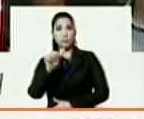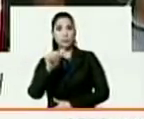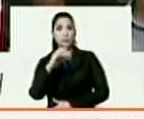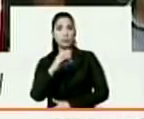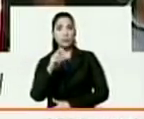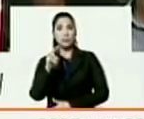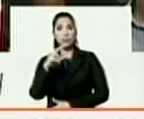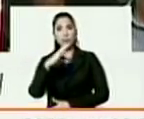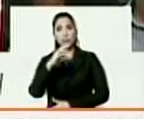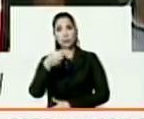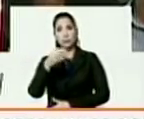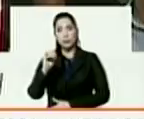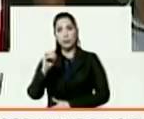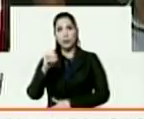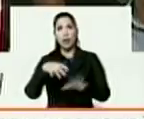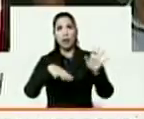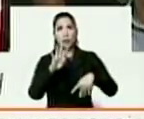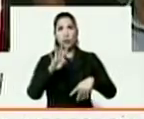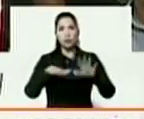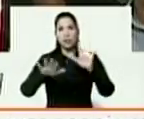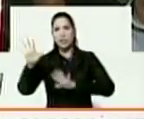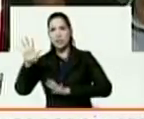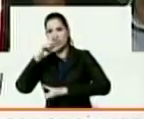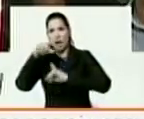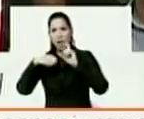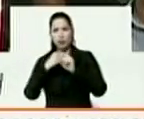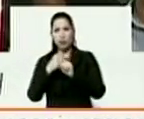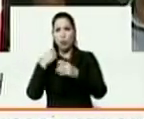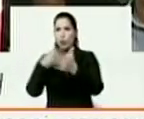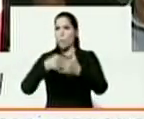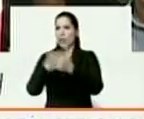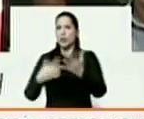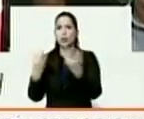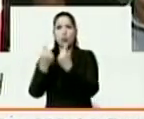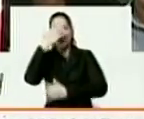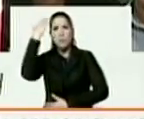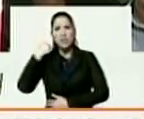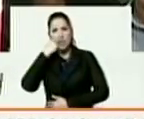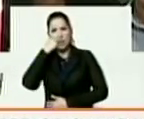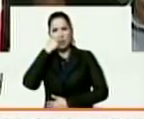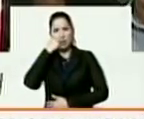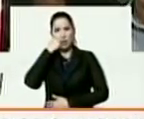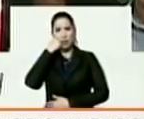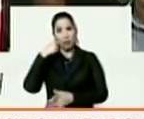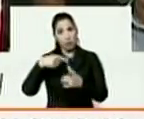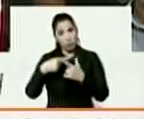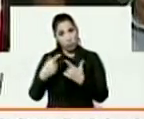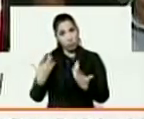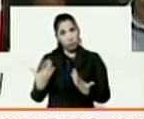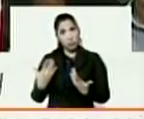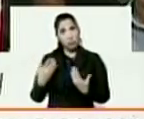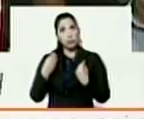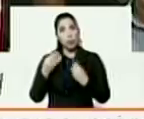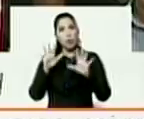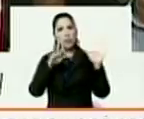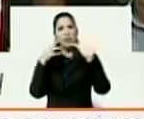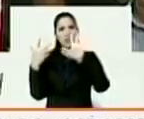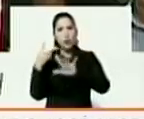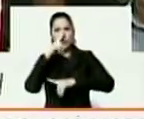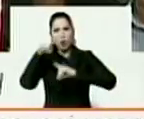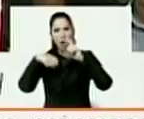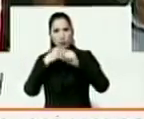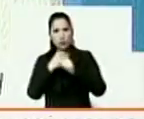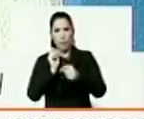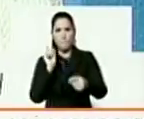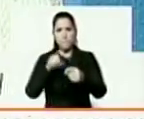a los 14 15 años está combatiendo con miranda fue jefe mayor de bermúdez a los 18 años